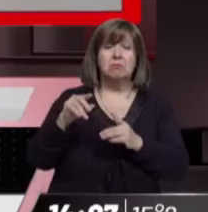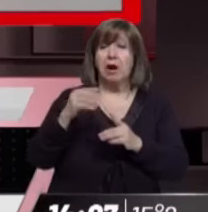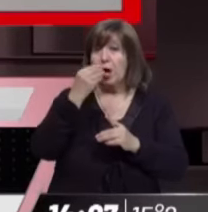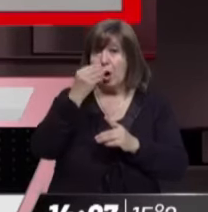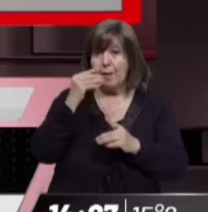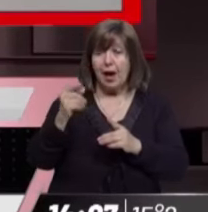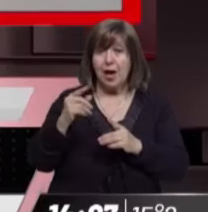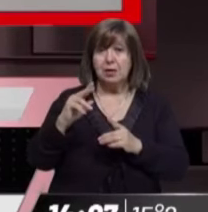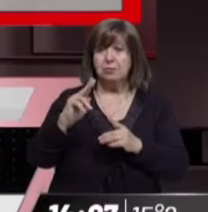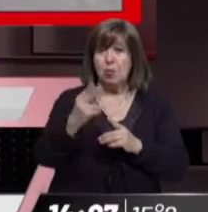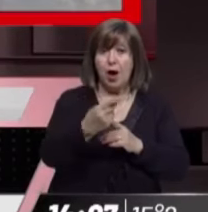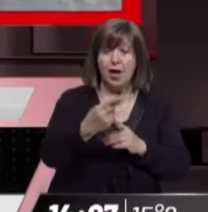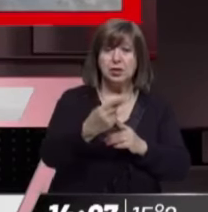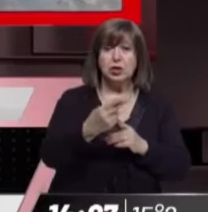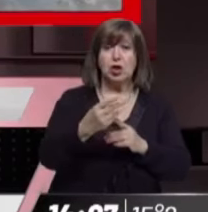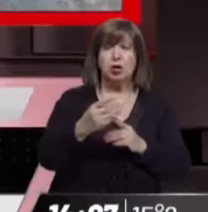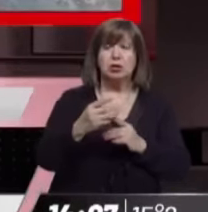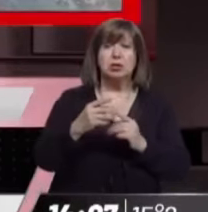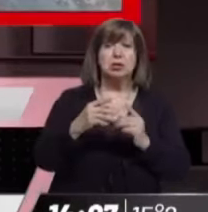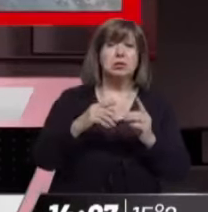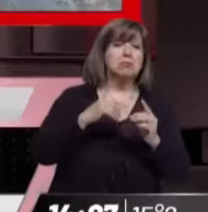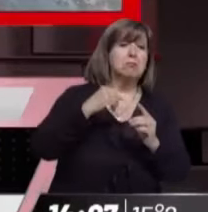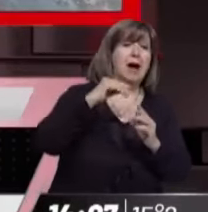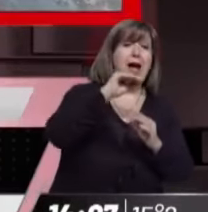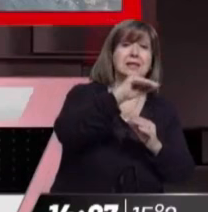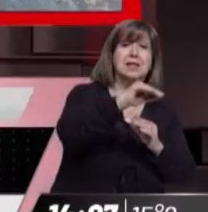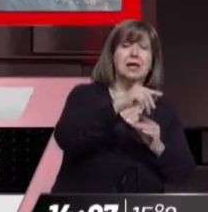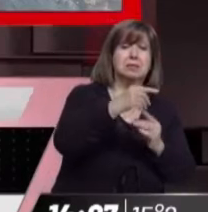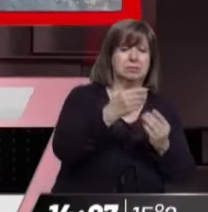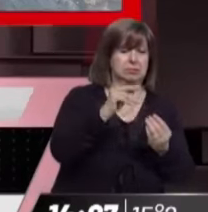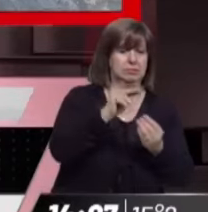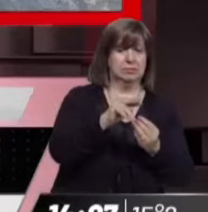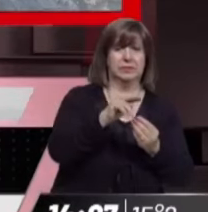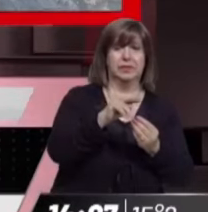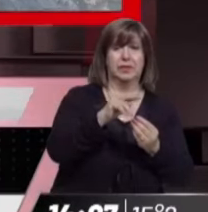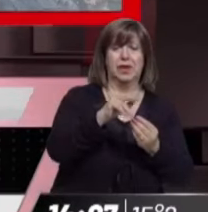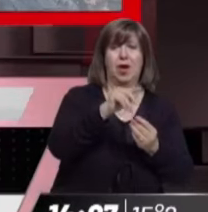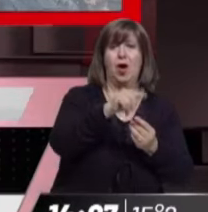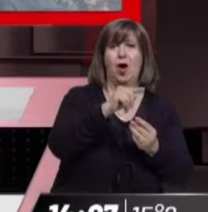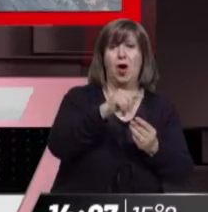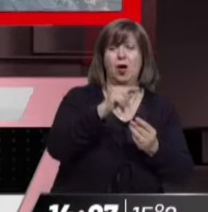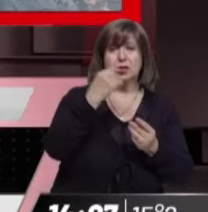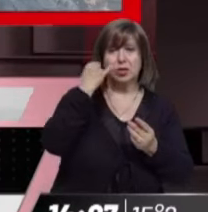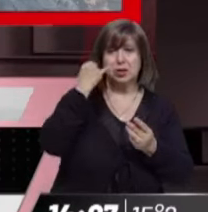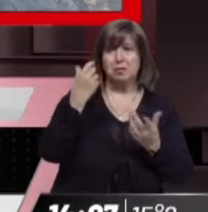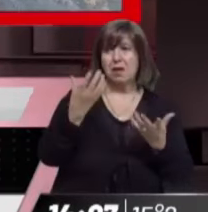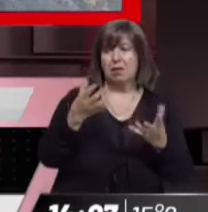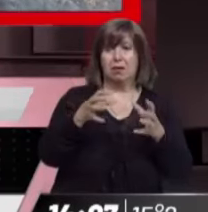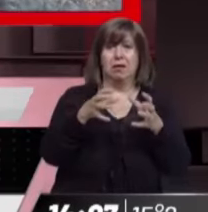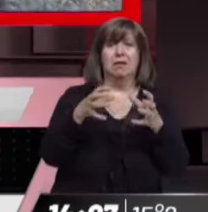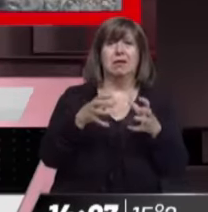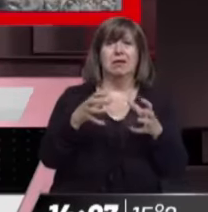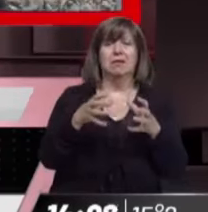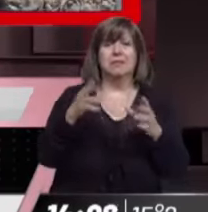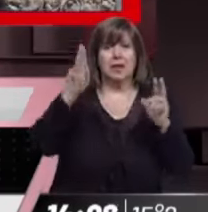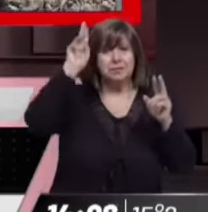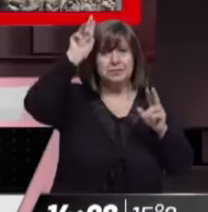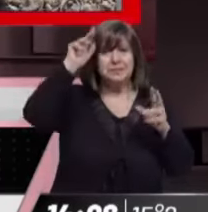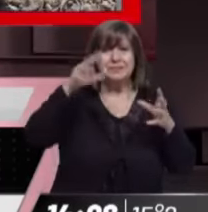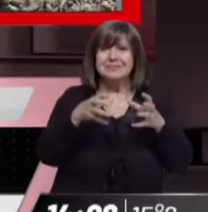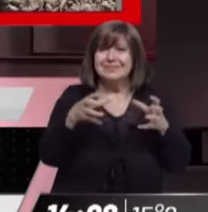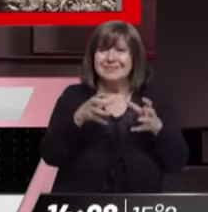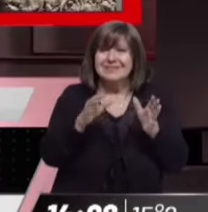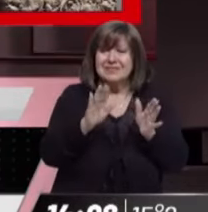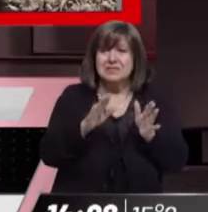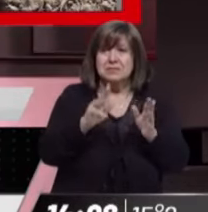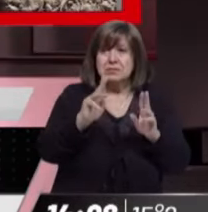y aparece muerto al metro, y a los 50 centímetros dos chimangos que también se han arrimado. Eso te está marcando que el veneno